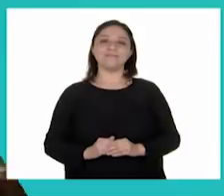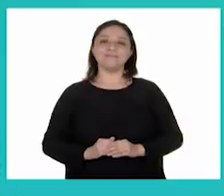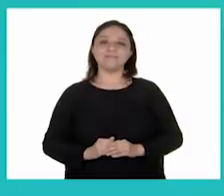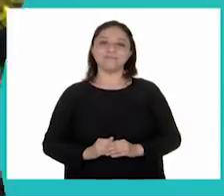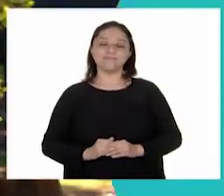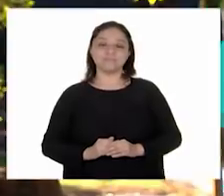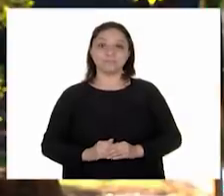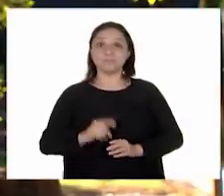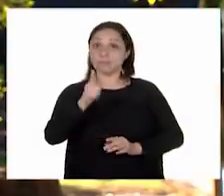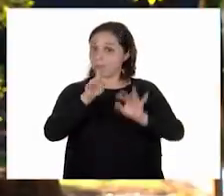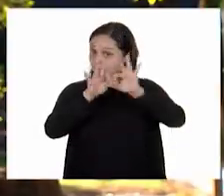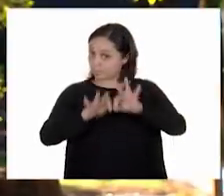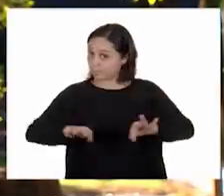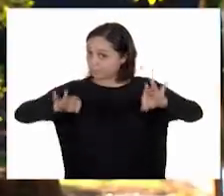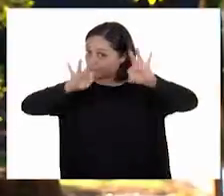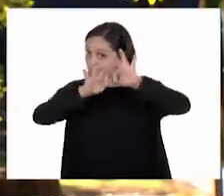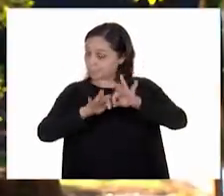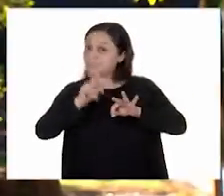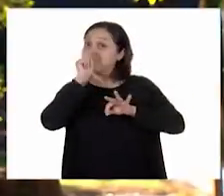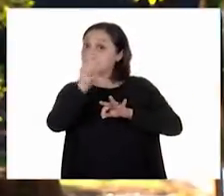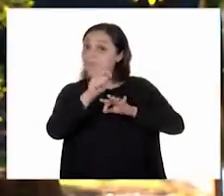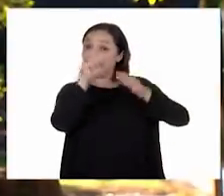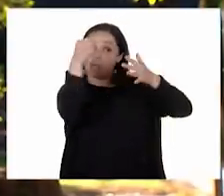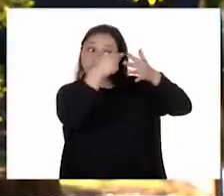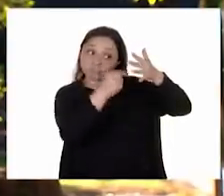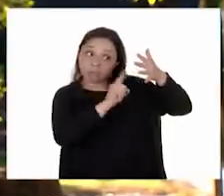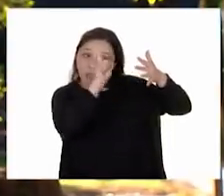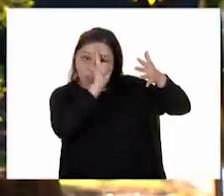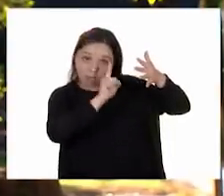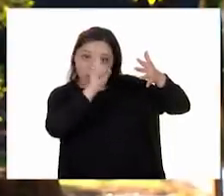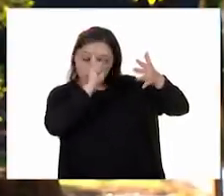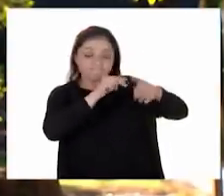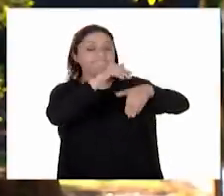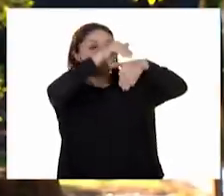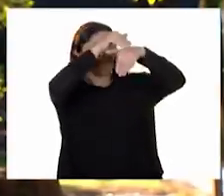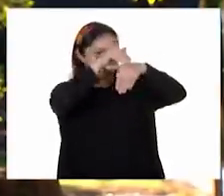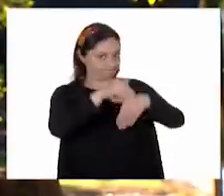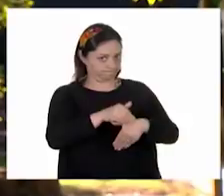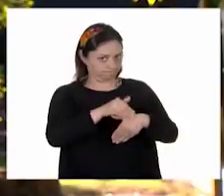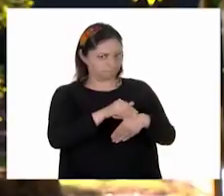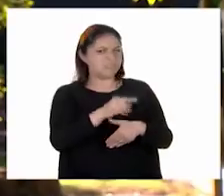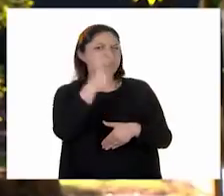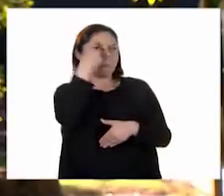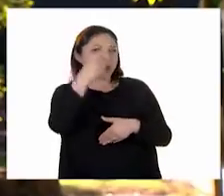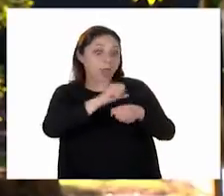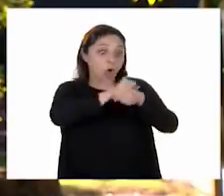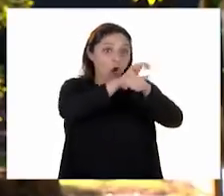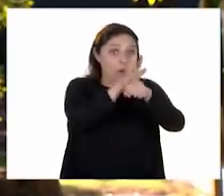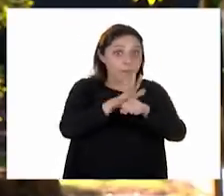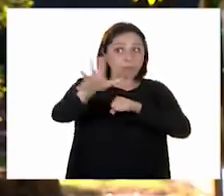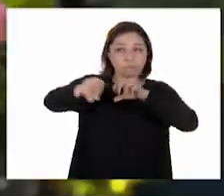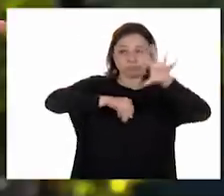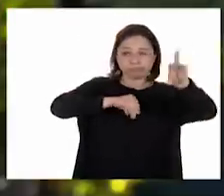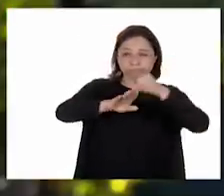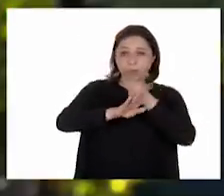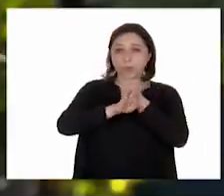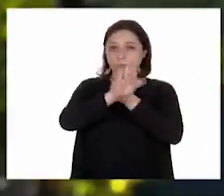Es muy importante continuar con las recomendaciones para evitar contagios de COVID.